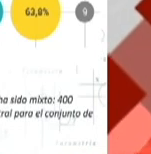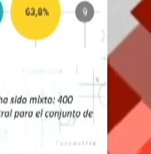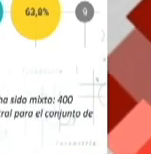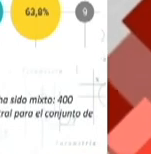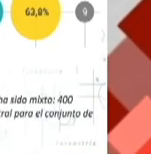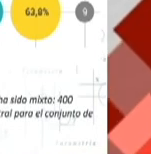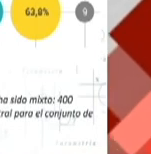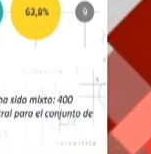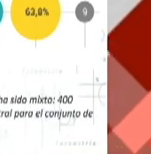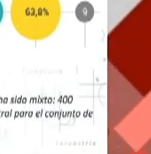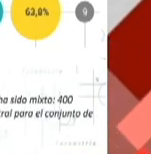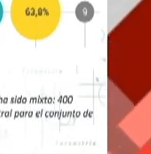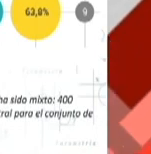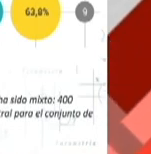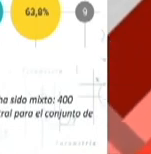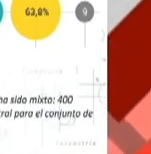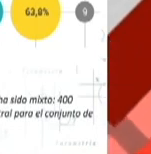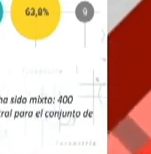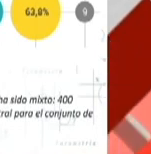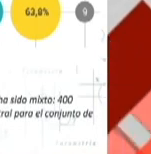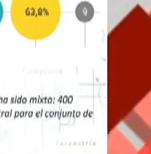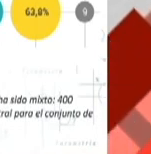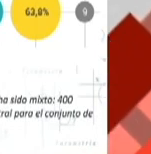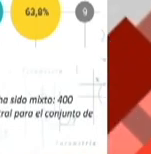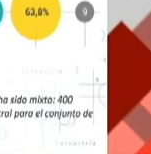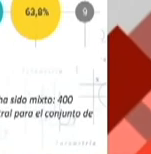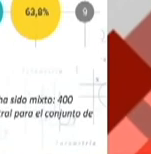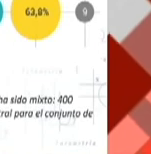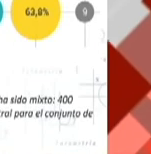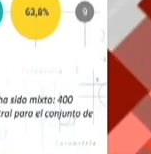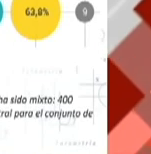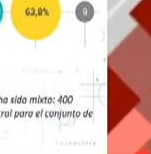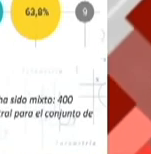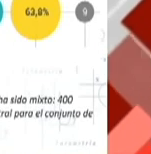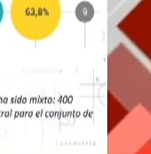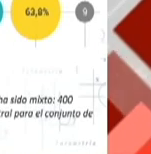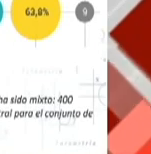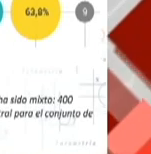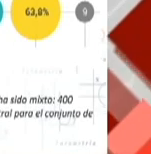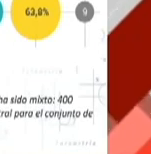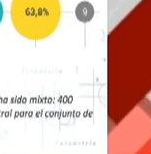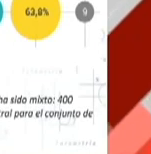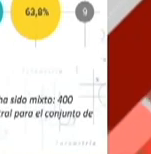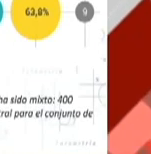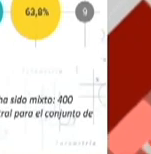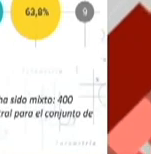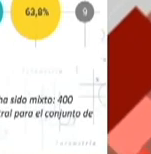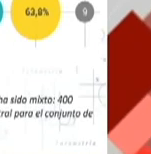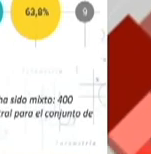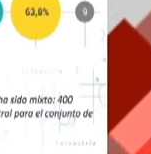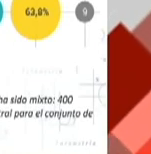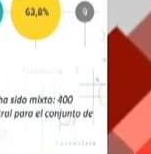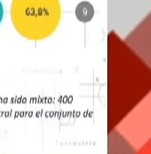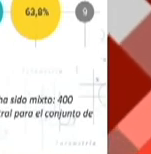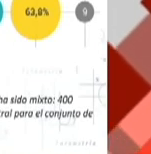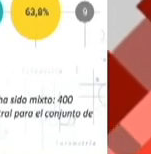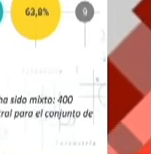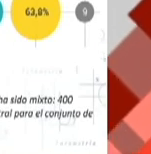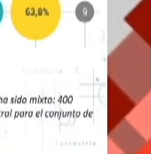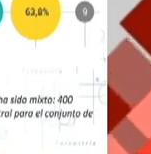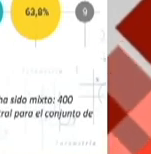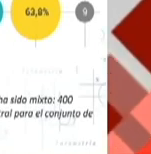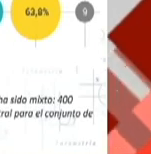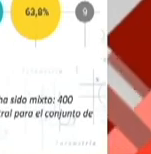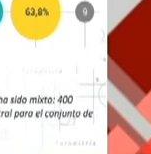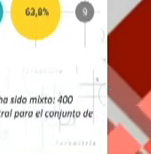catalanes. Apoya que Cataluña convoque un referéndum unilateral, no, que es lo que acaba de pasar el